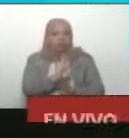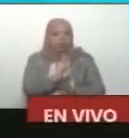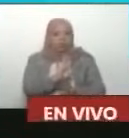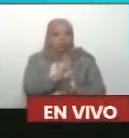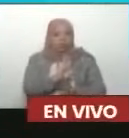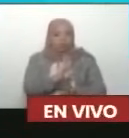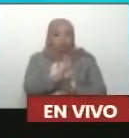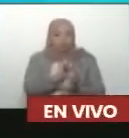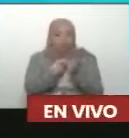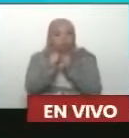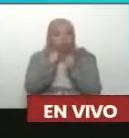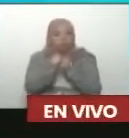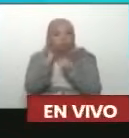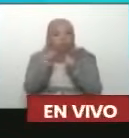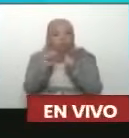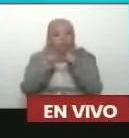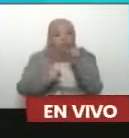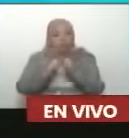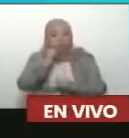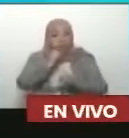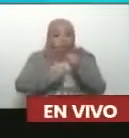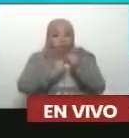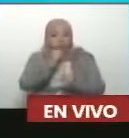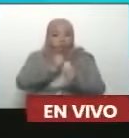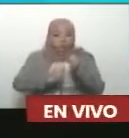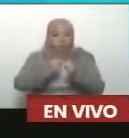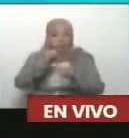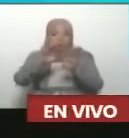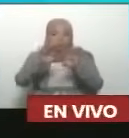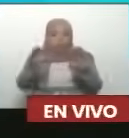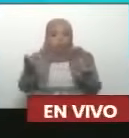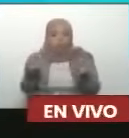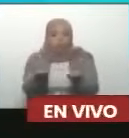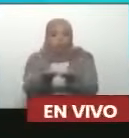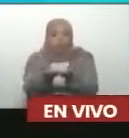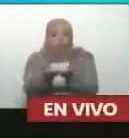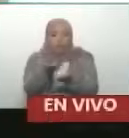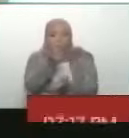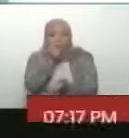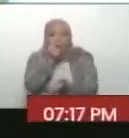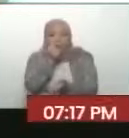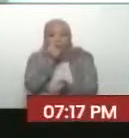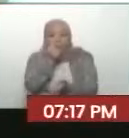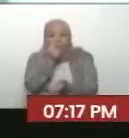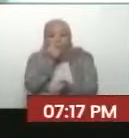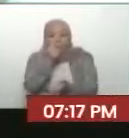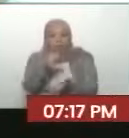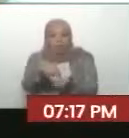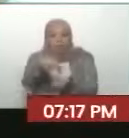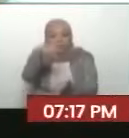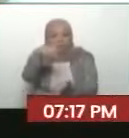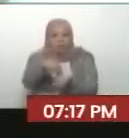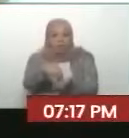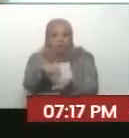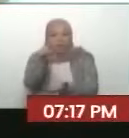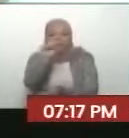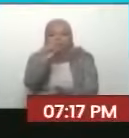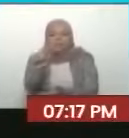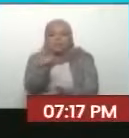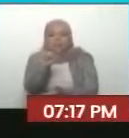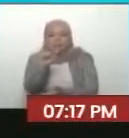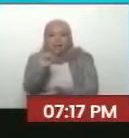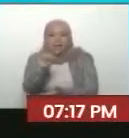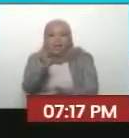en el atletismo mundial reinó Usain Bolt, así que se llama, ¿verdad? Usain Bolt.